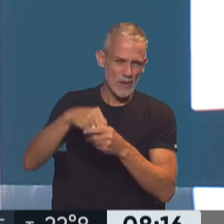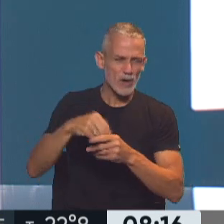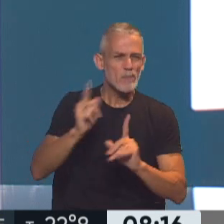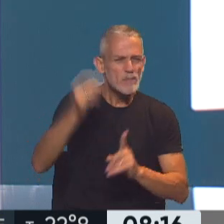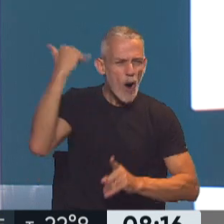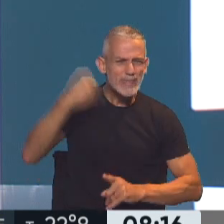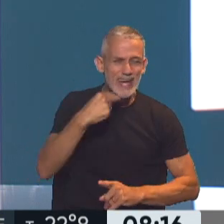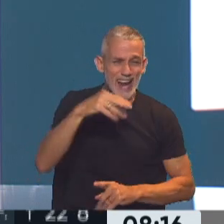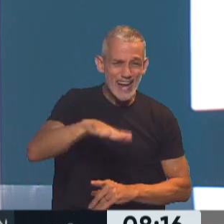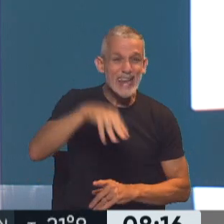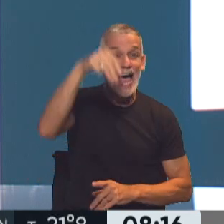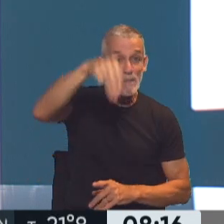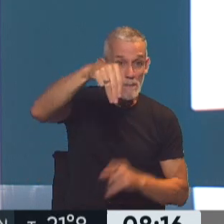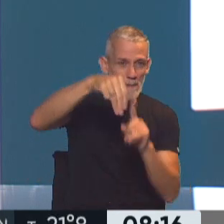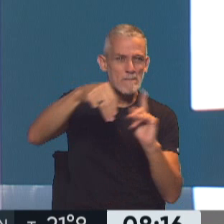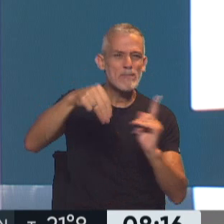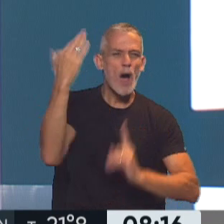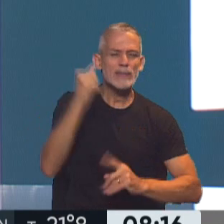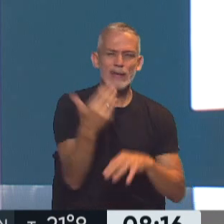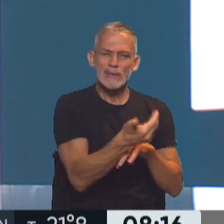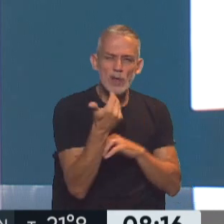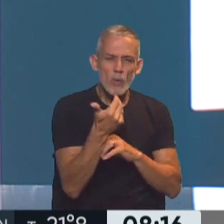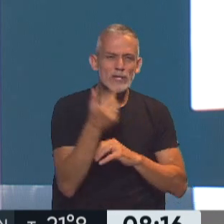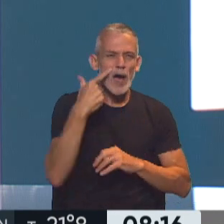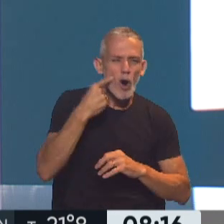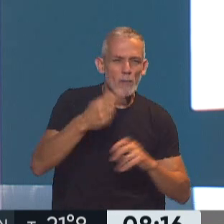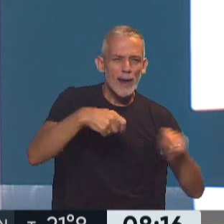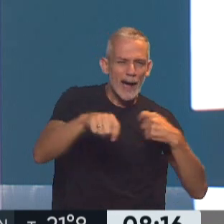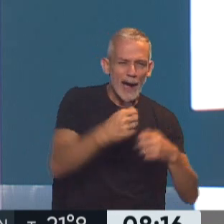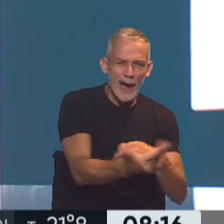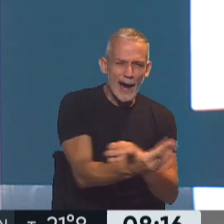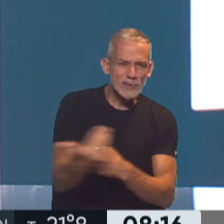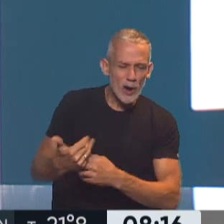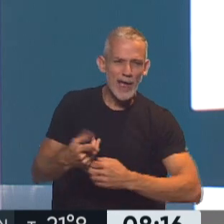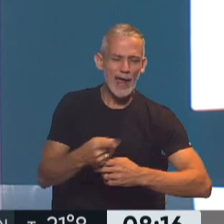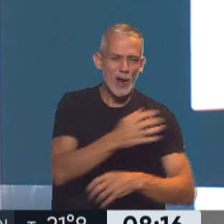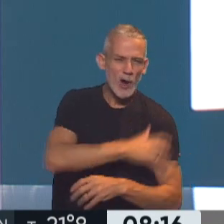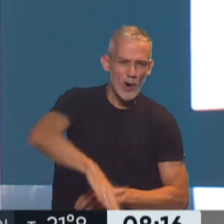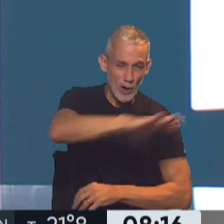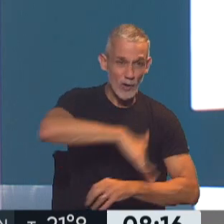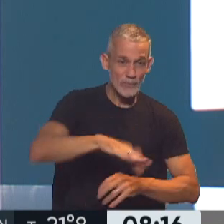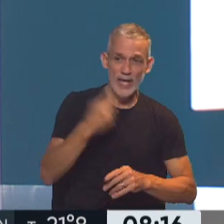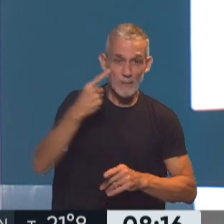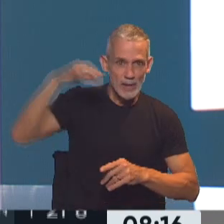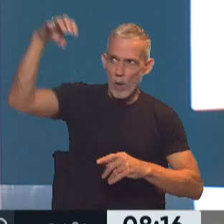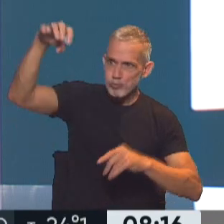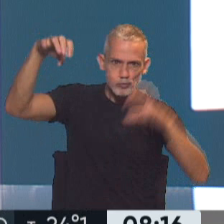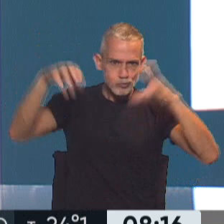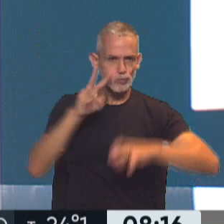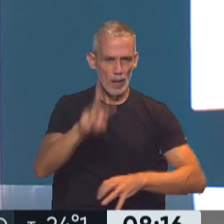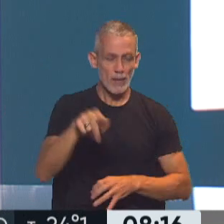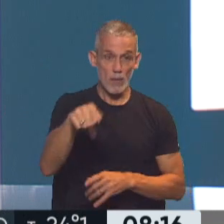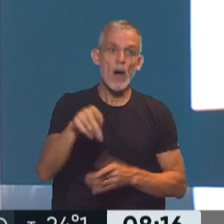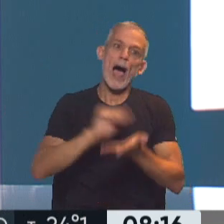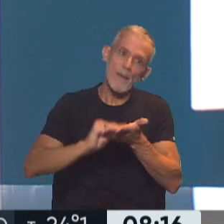la nena M, esa chiquita que fue secuestrada por un cartonero y que veíamos las imágenes en las cámaras de seguridad? Bueno, es